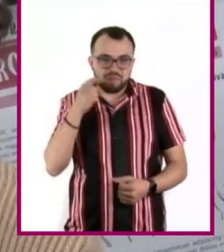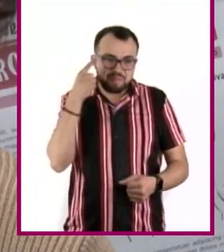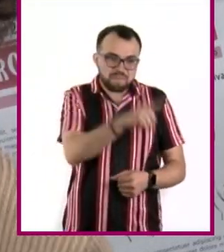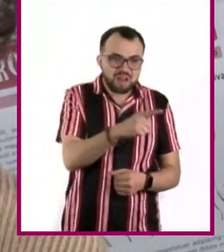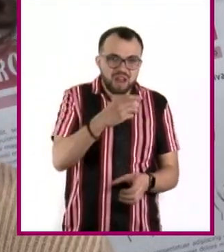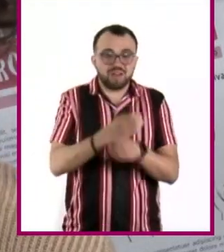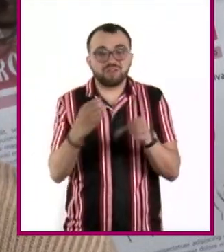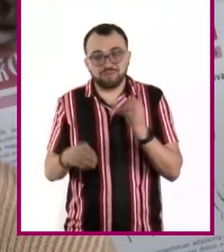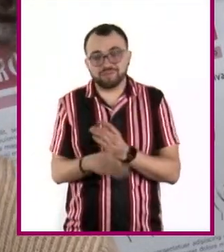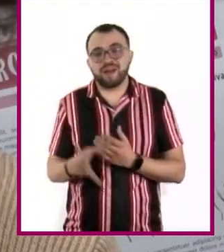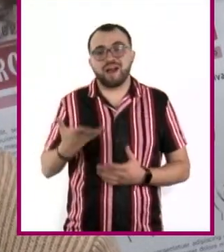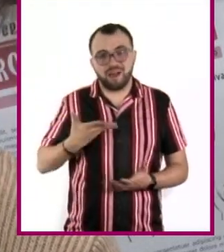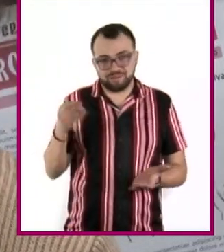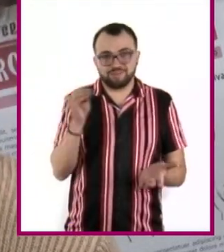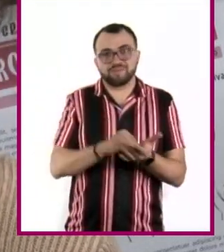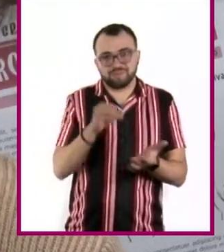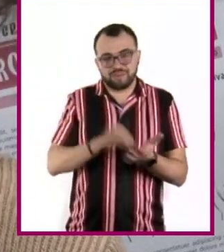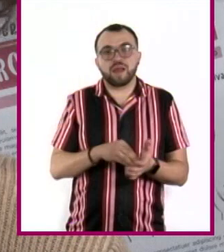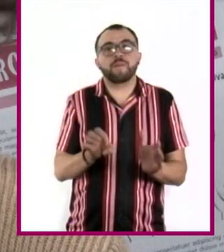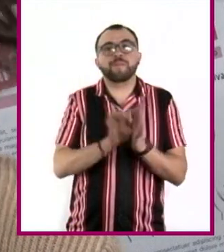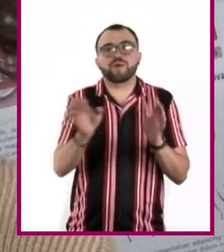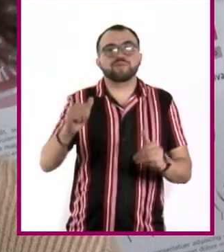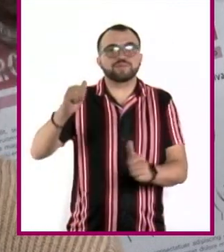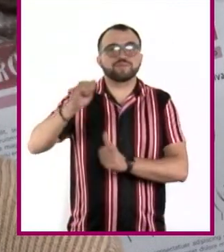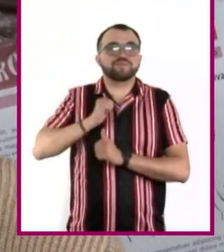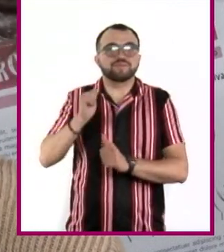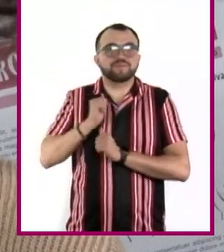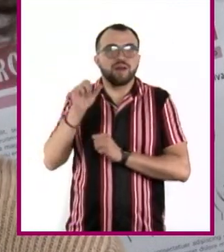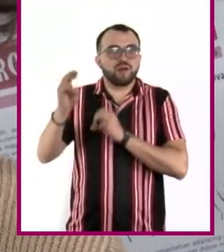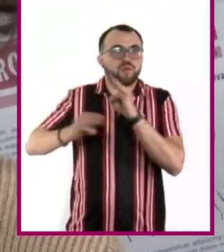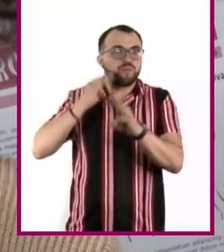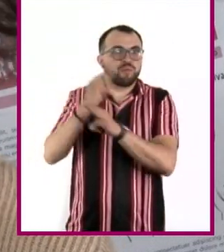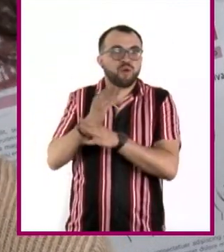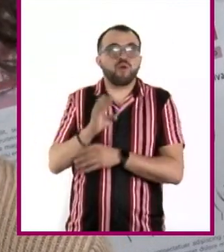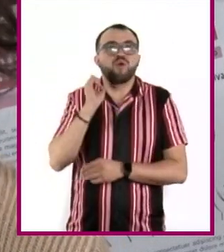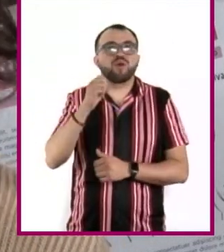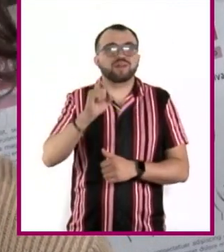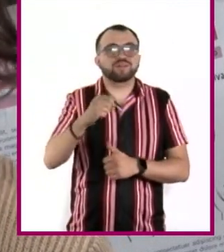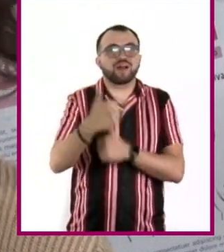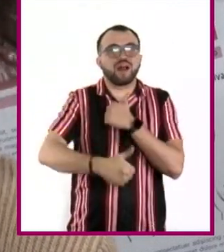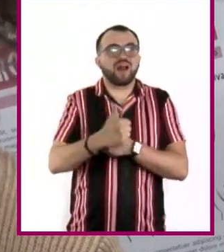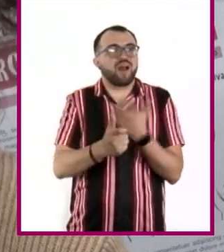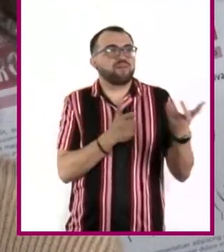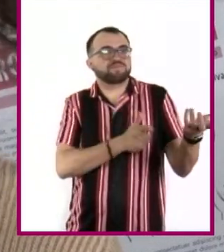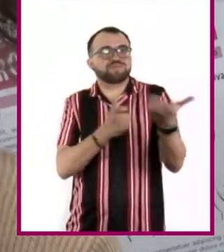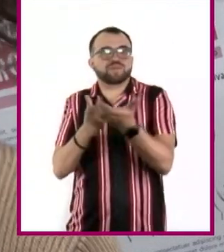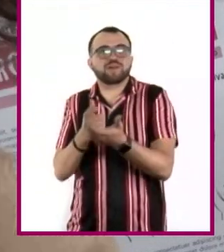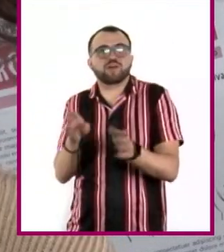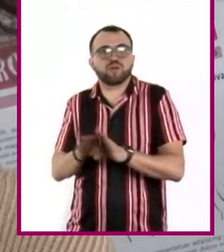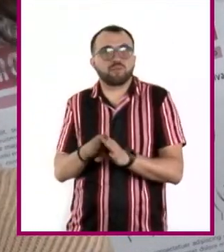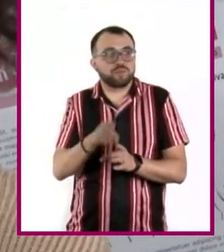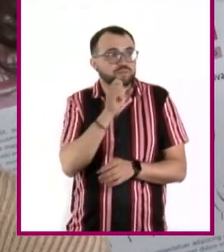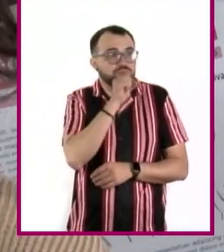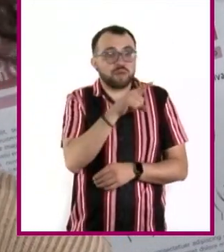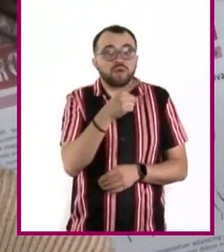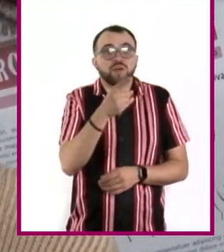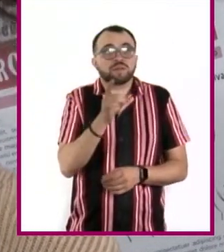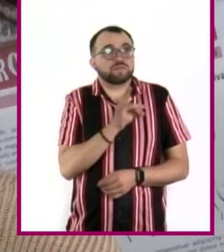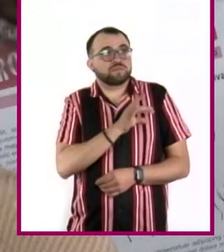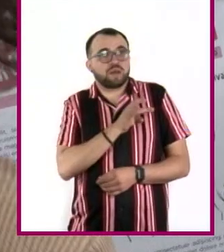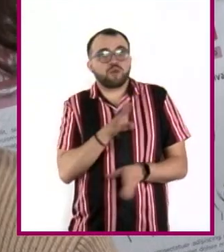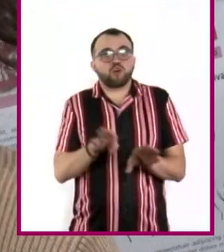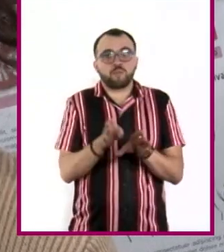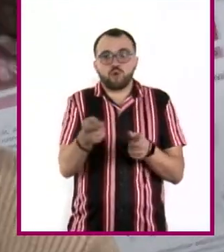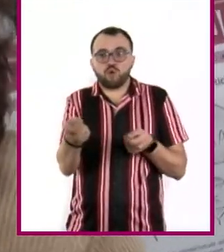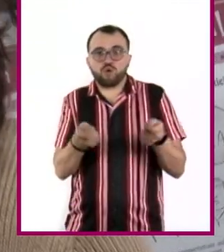mundial, como por ejemplo la militarización global o la carrera armamentista que permanecen como una constante de dominación y control de